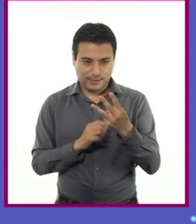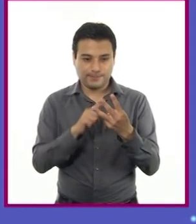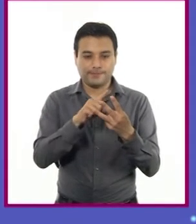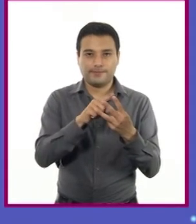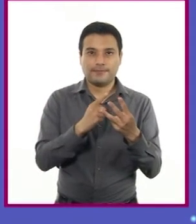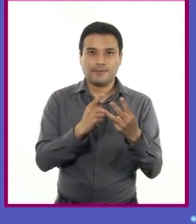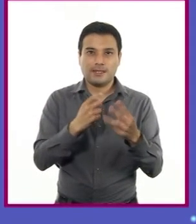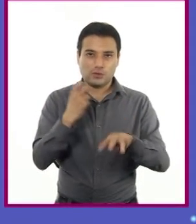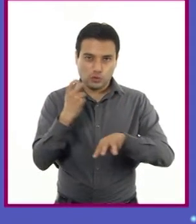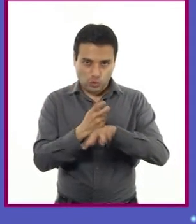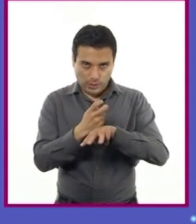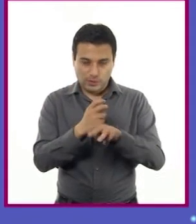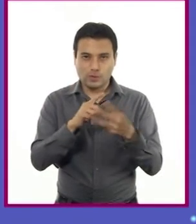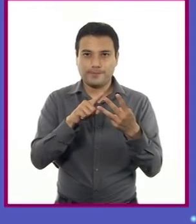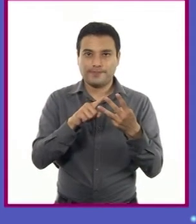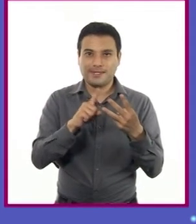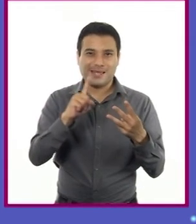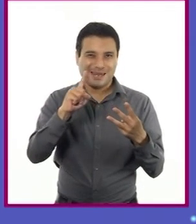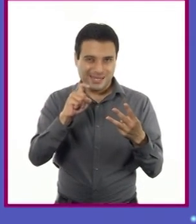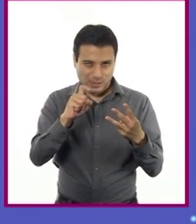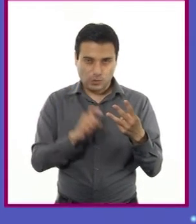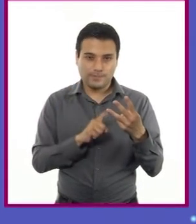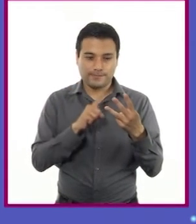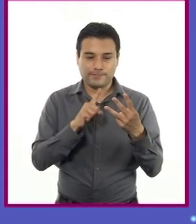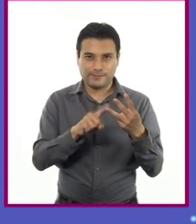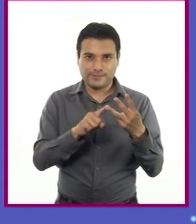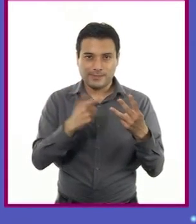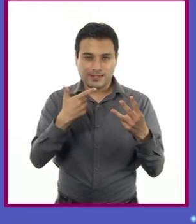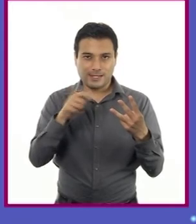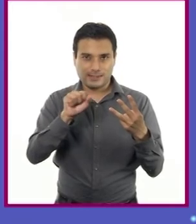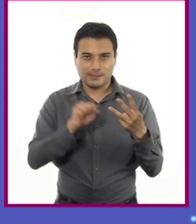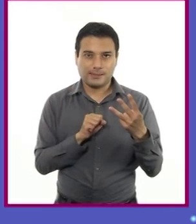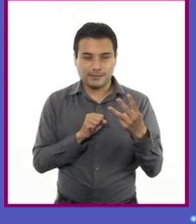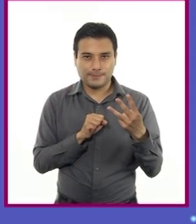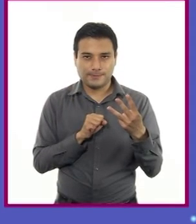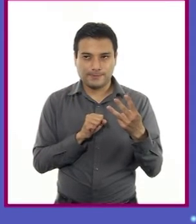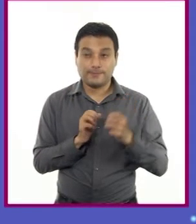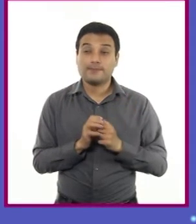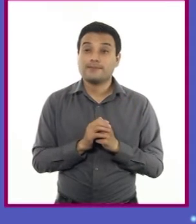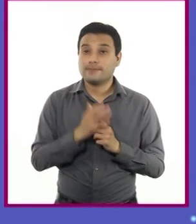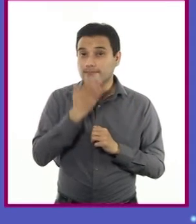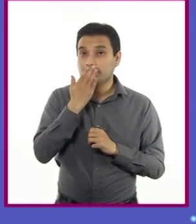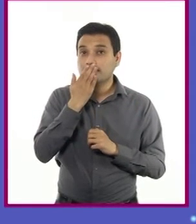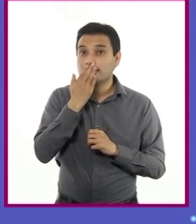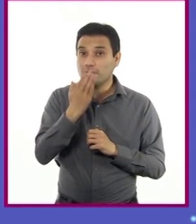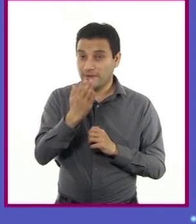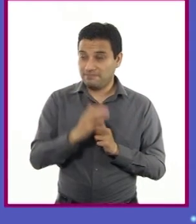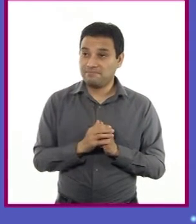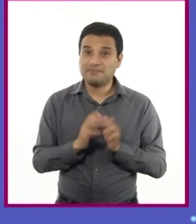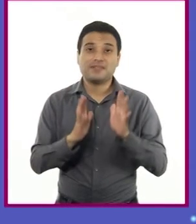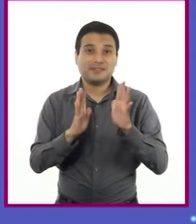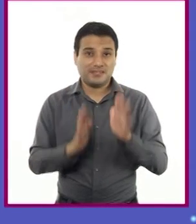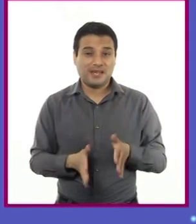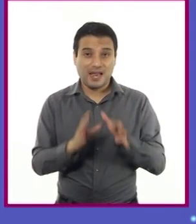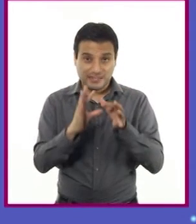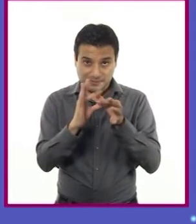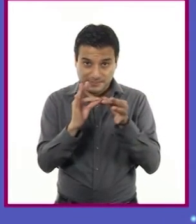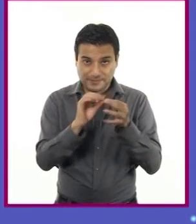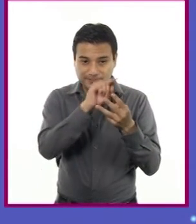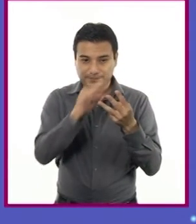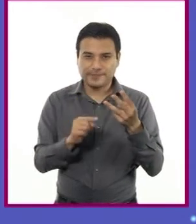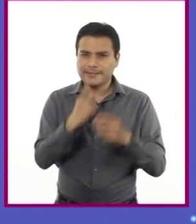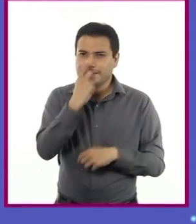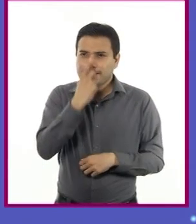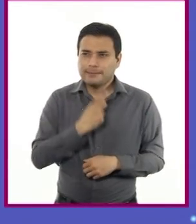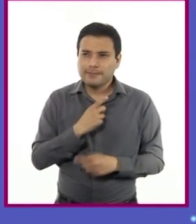sólido, líquido y gaseoso. Bueno, pues ya que nos apoyaste con los tres conceptos, menciona